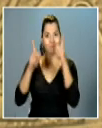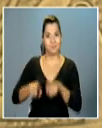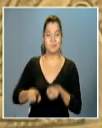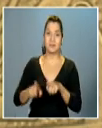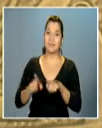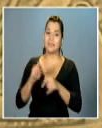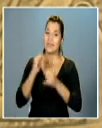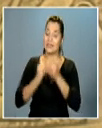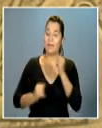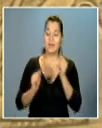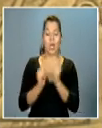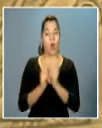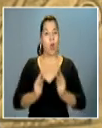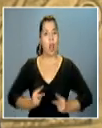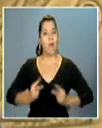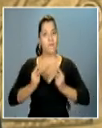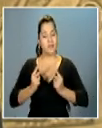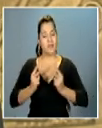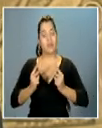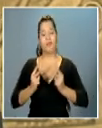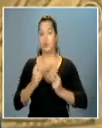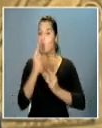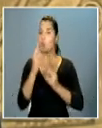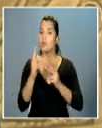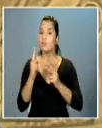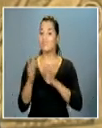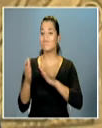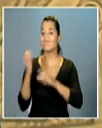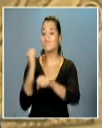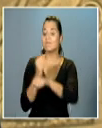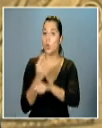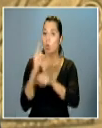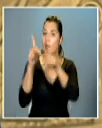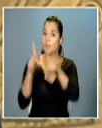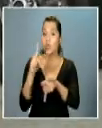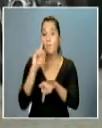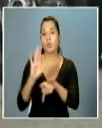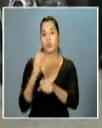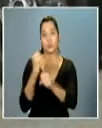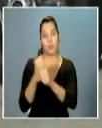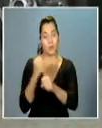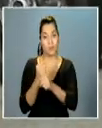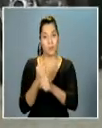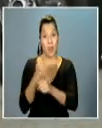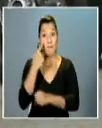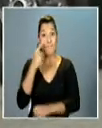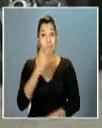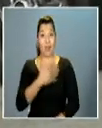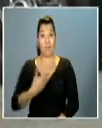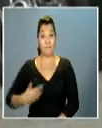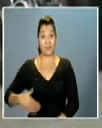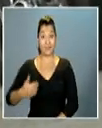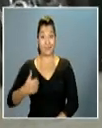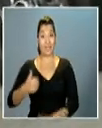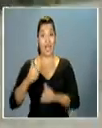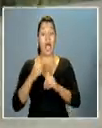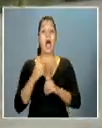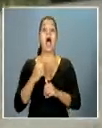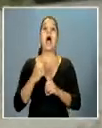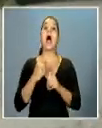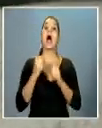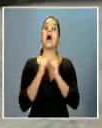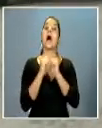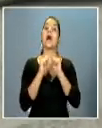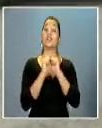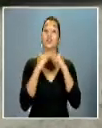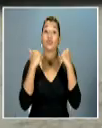se acaba con la vida de un funcionario judicial como consecuencia de las actividades que ejecuta. Para el presidente de la Asociación de Fiscales, Ronald Segura, la